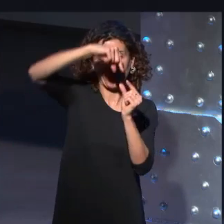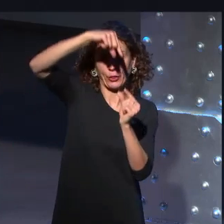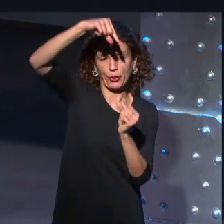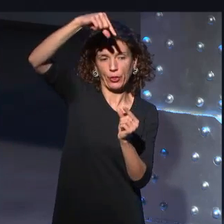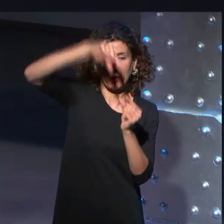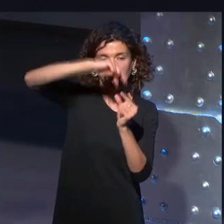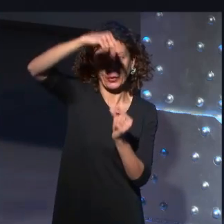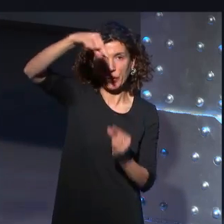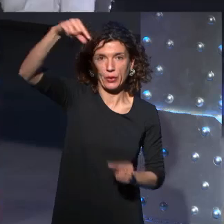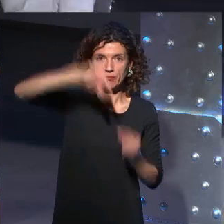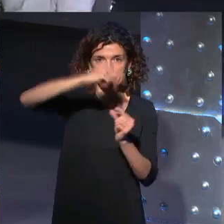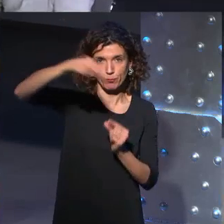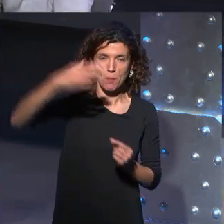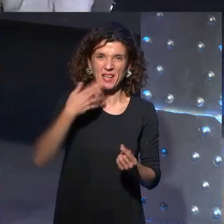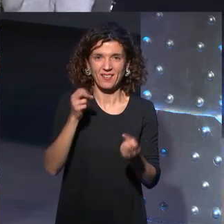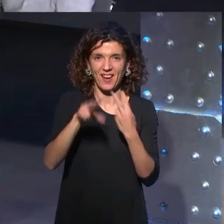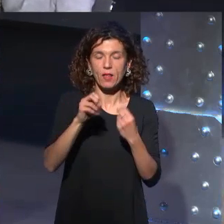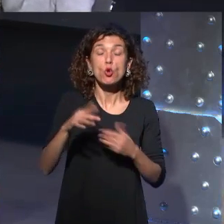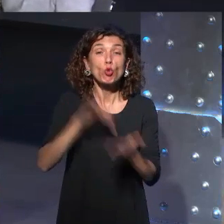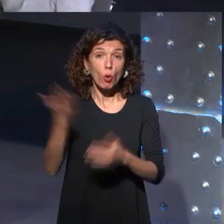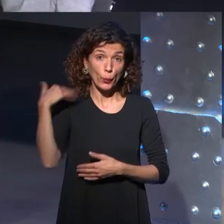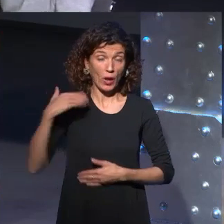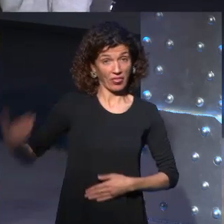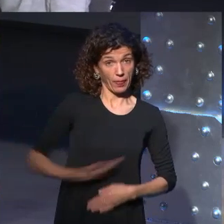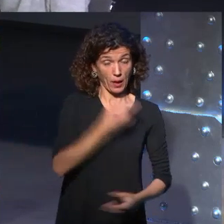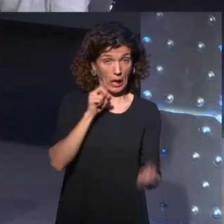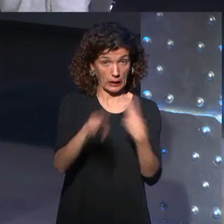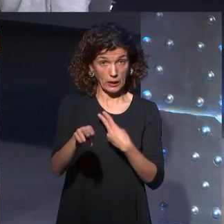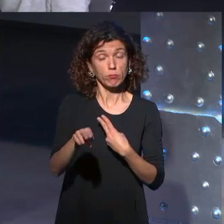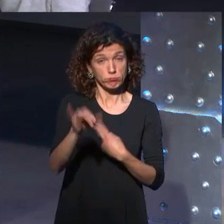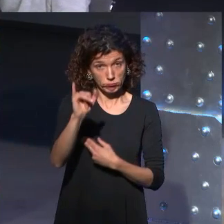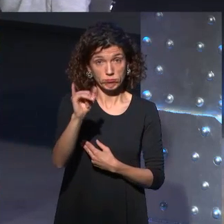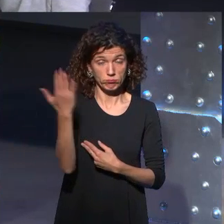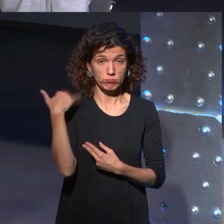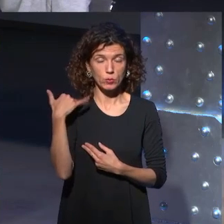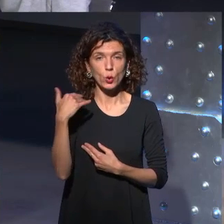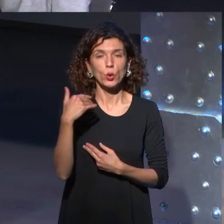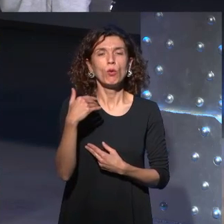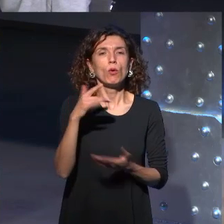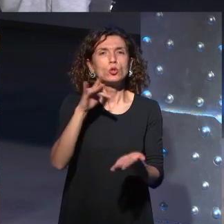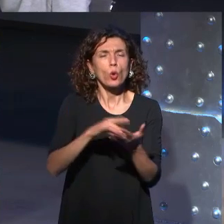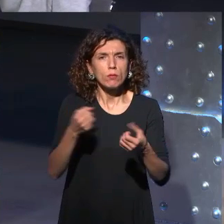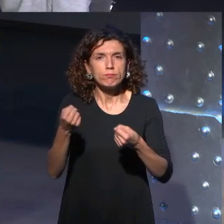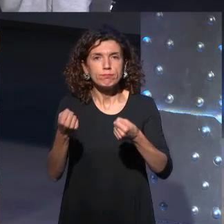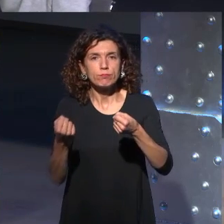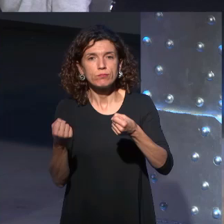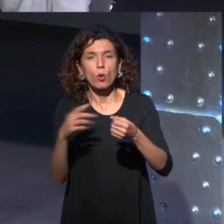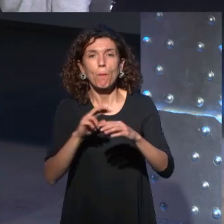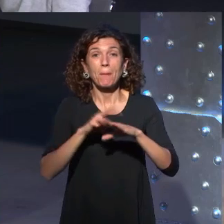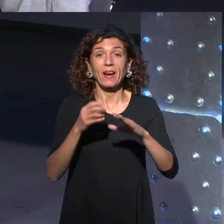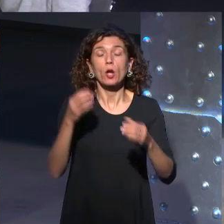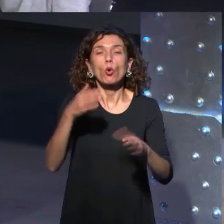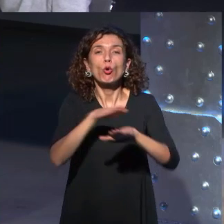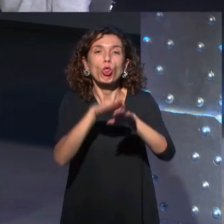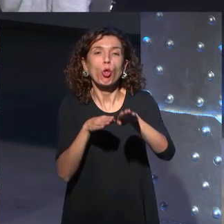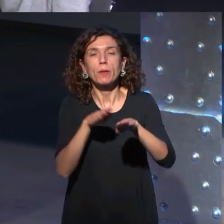Es un accidente de carretera. Yo tuve un accidente de carretera. Nos desplomamos en un barranco cuando yo iba dormido